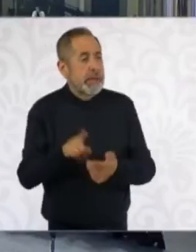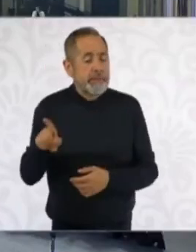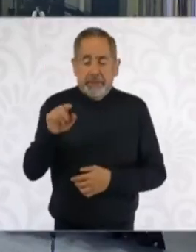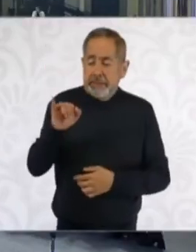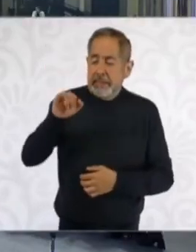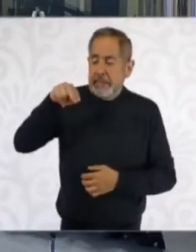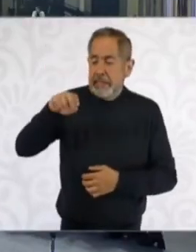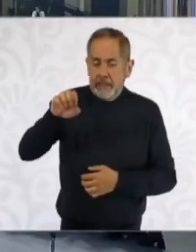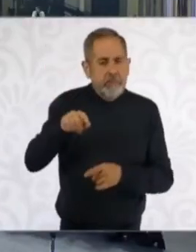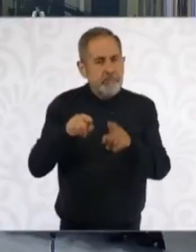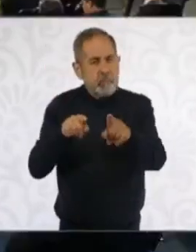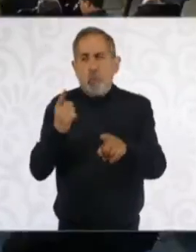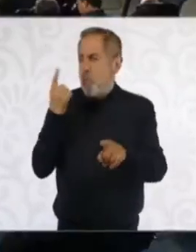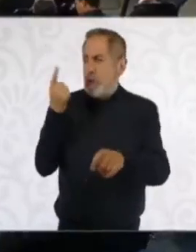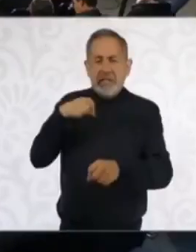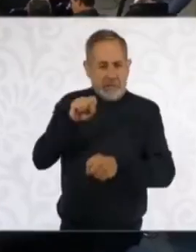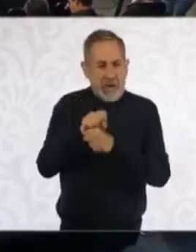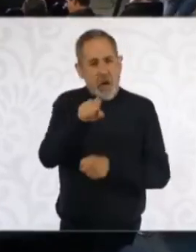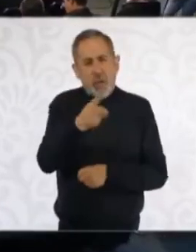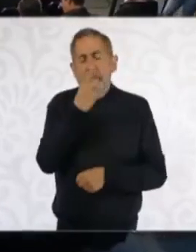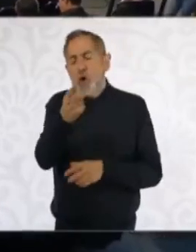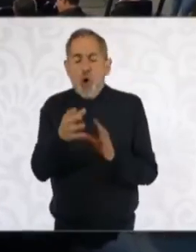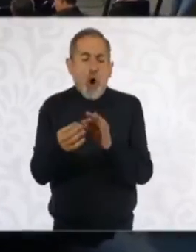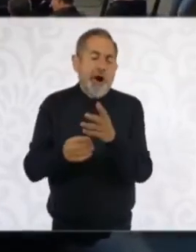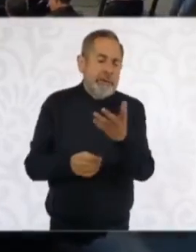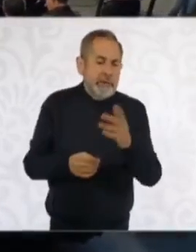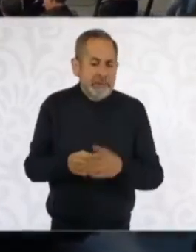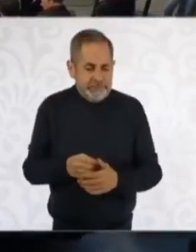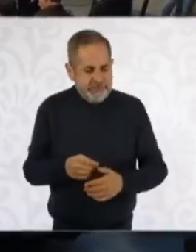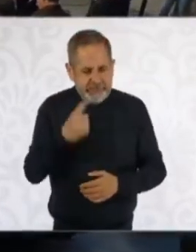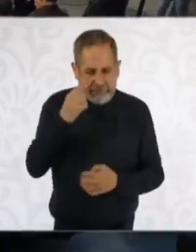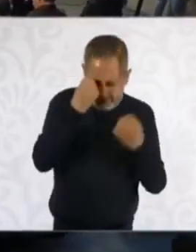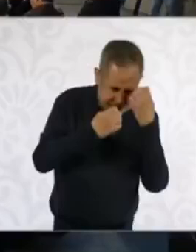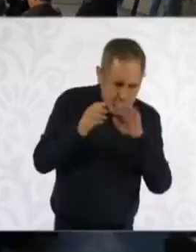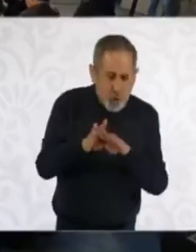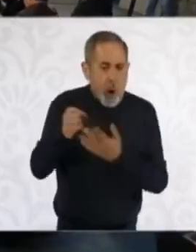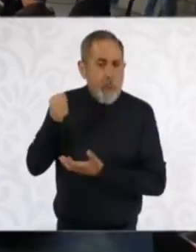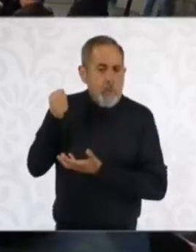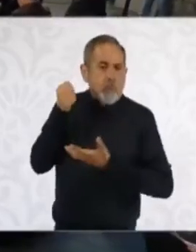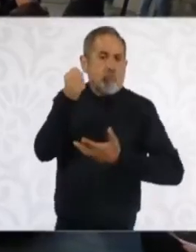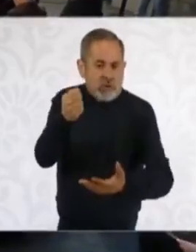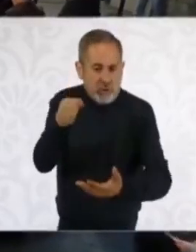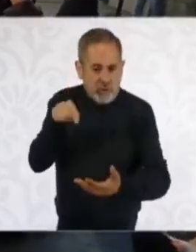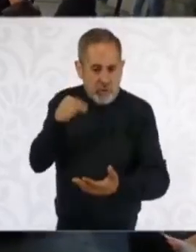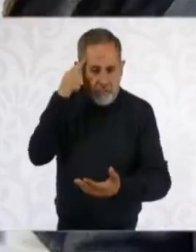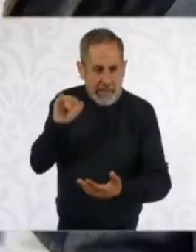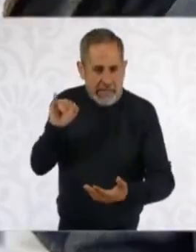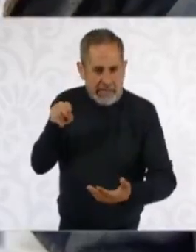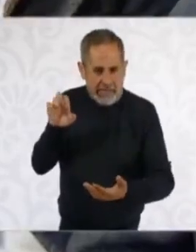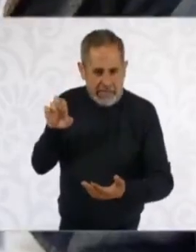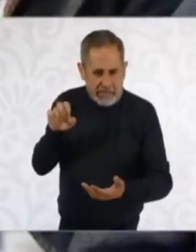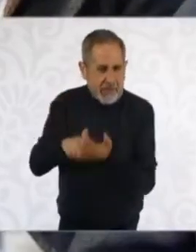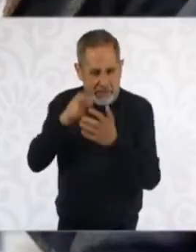La semana pasada usted mencionaba que iban a, pedía que analizaran bien lo del presupuesto como previsto, ¿no? El que